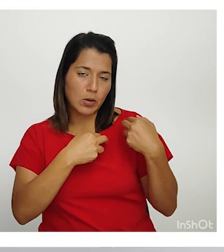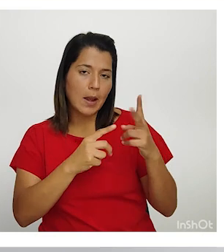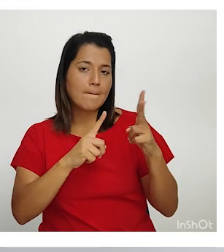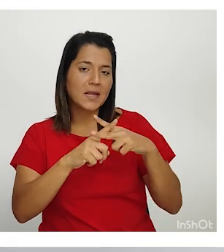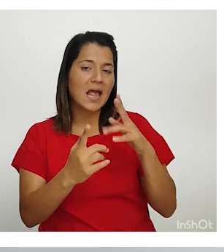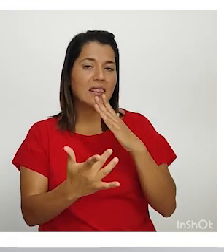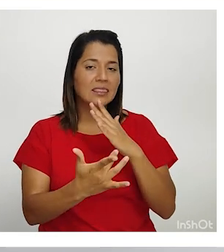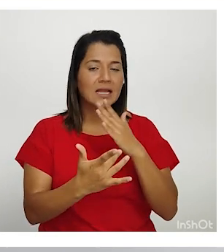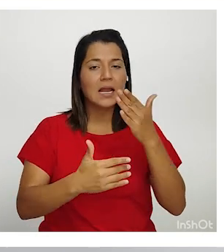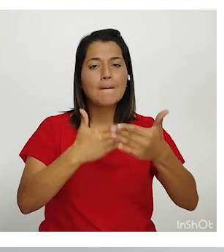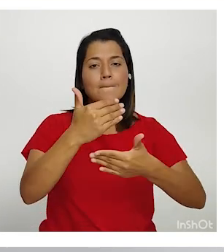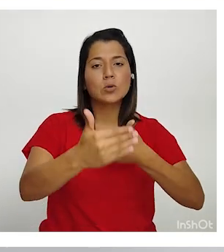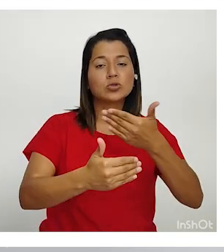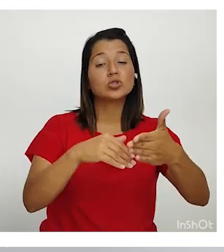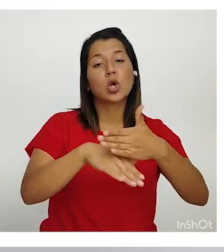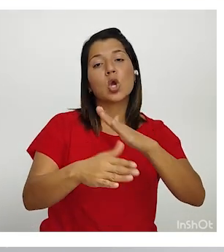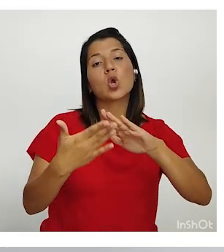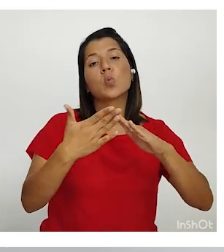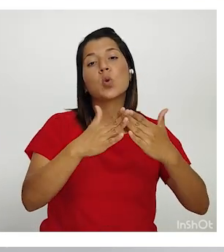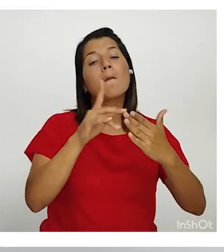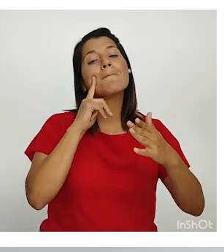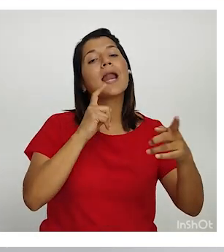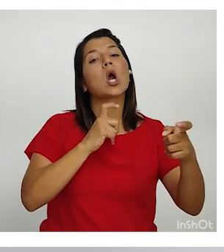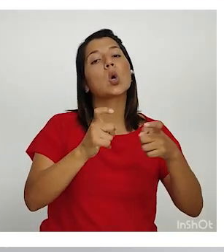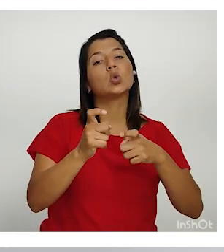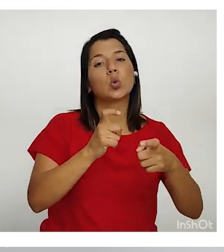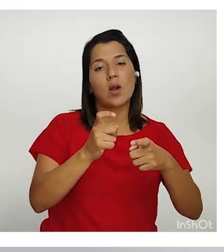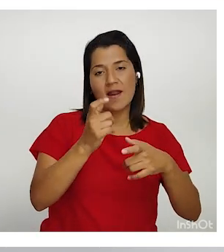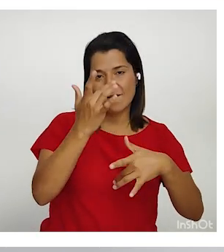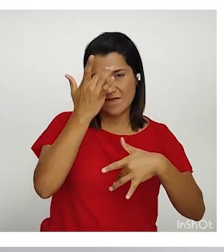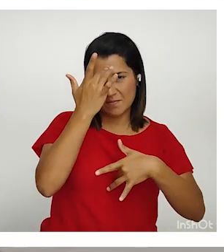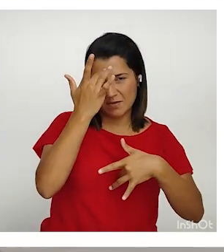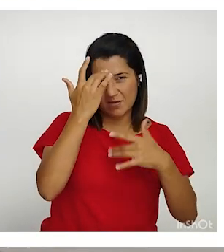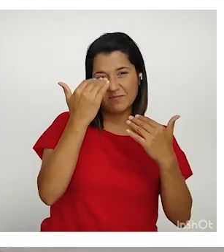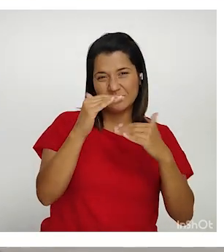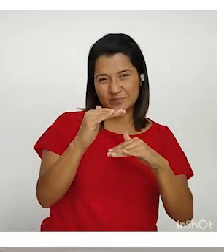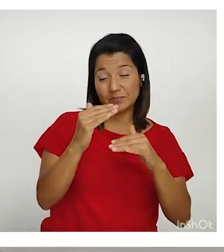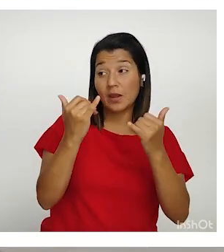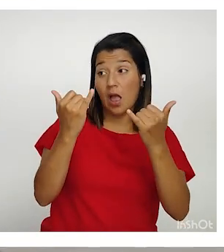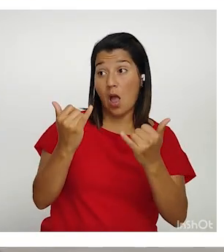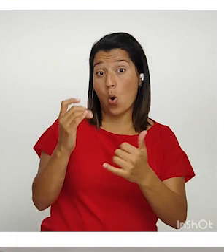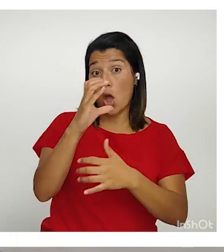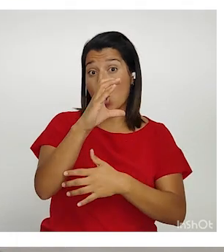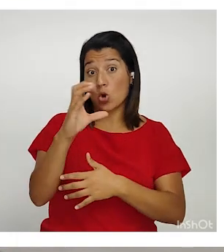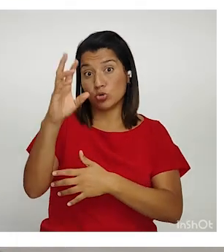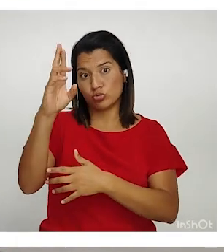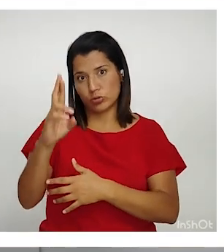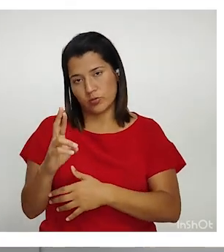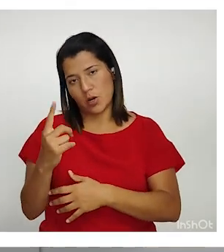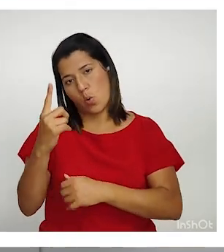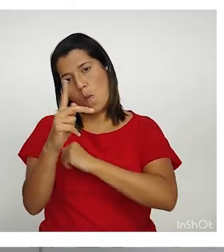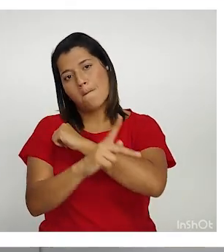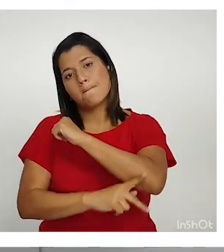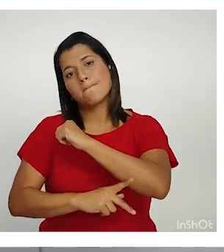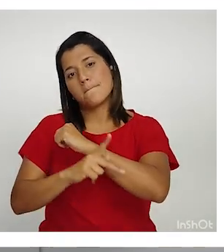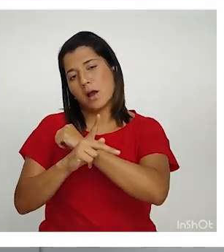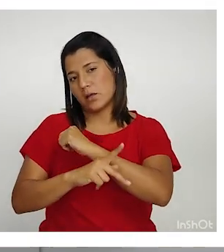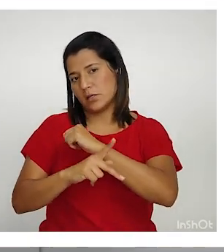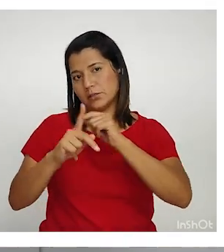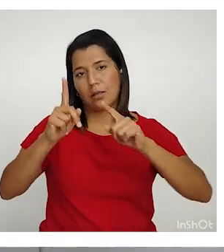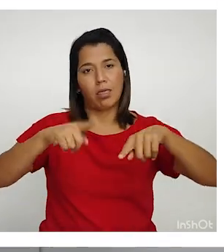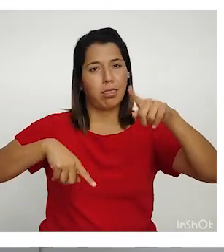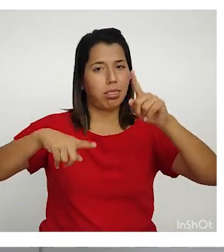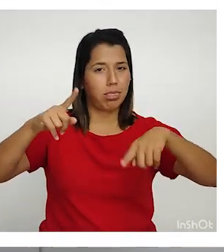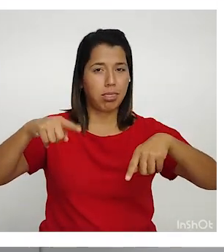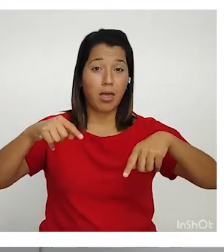toda la comunidad para poder controlar este tipo de enfermedades. Ahora, doctora, Costa Rica es un país tropical, sabemos que un día llueve,